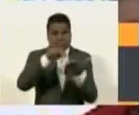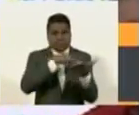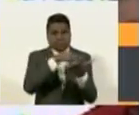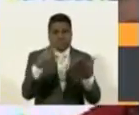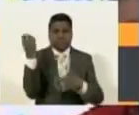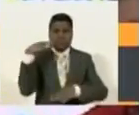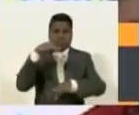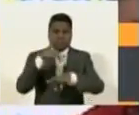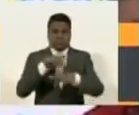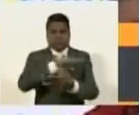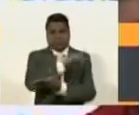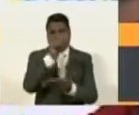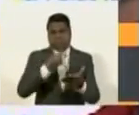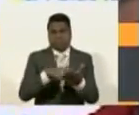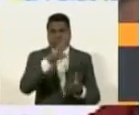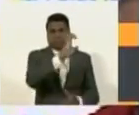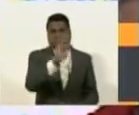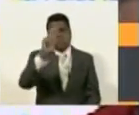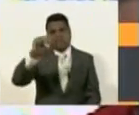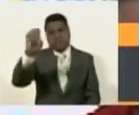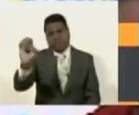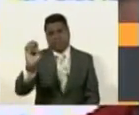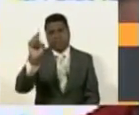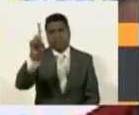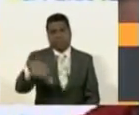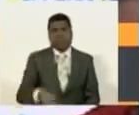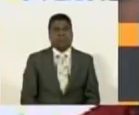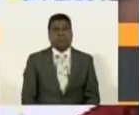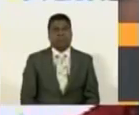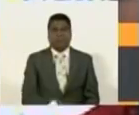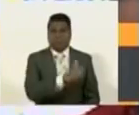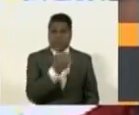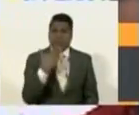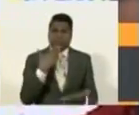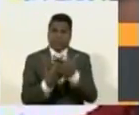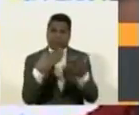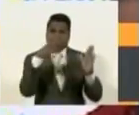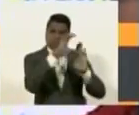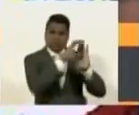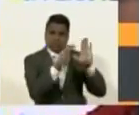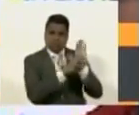Asamblea Nacional, el CNE. Esa era la constituyente que ellos pedían.